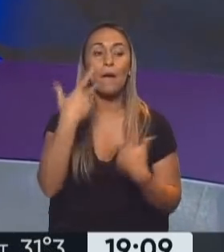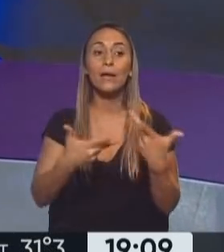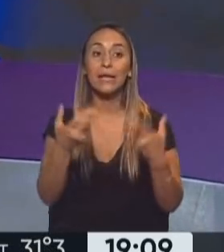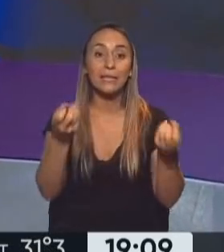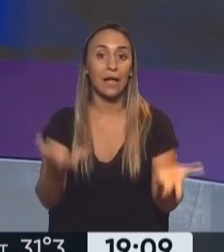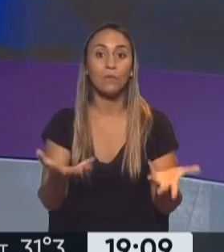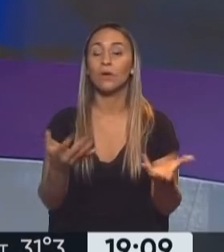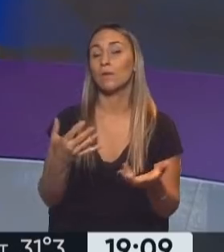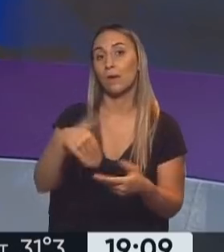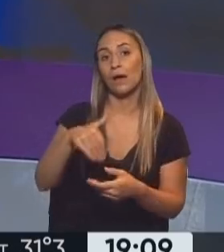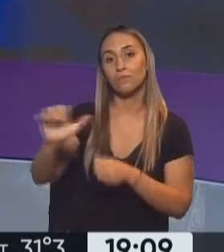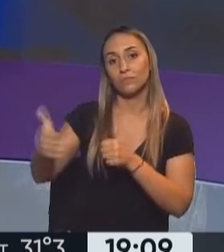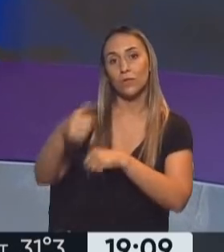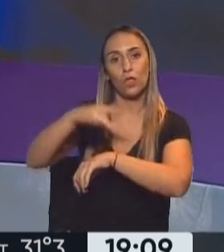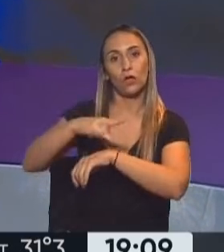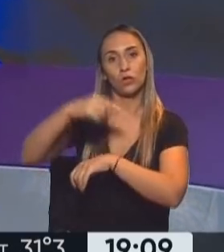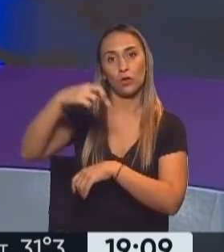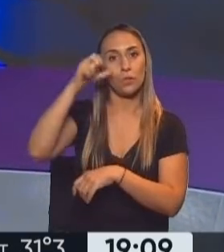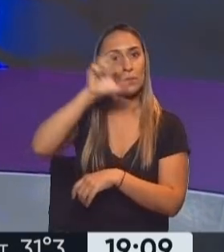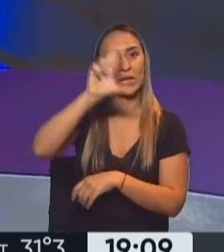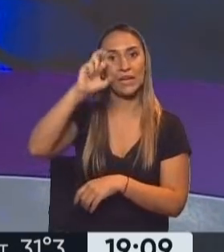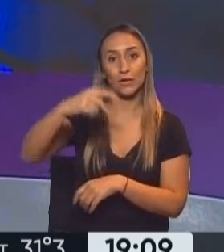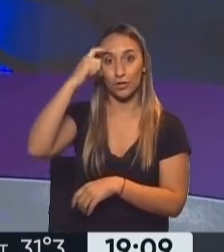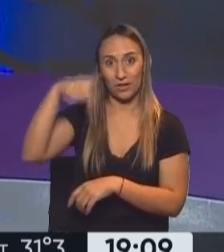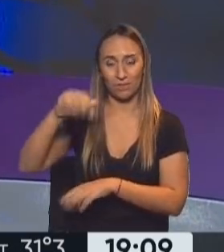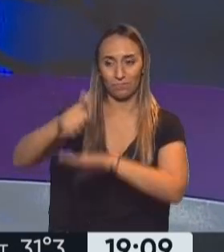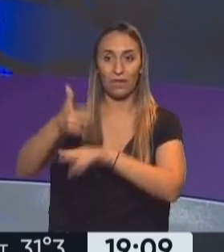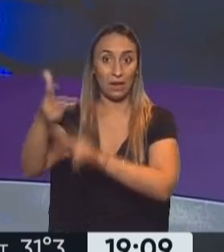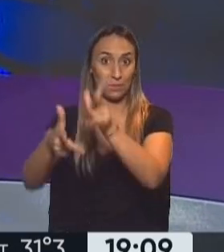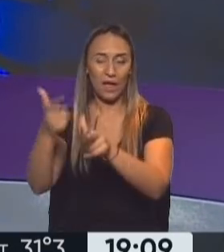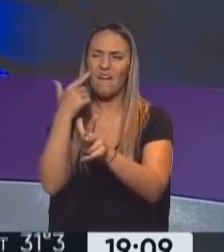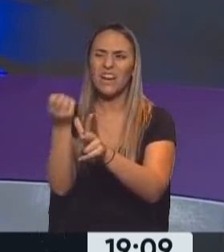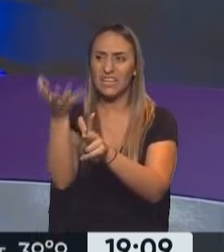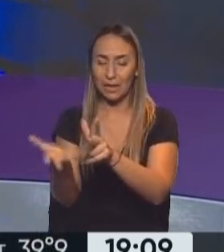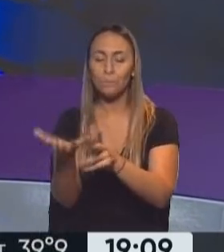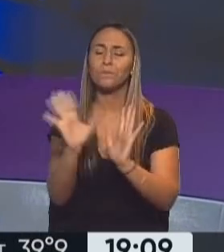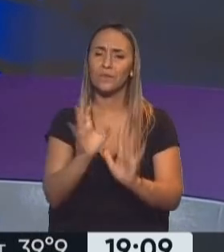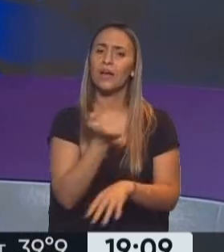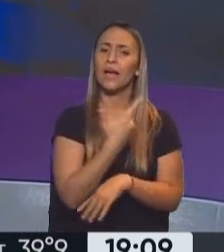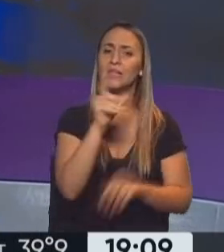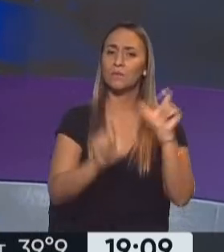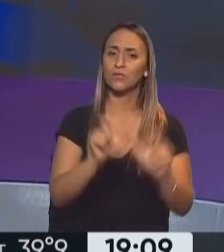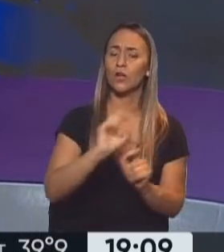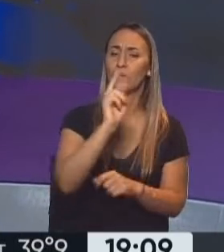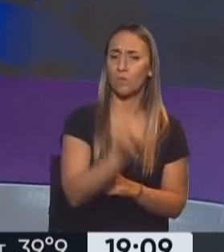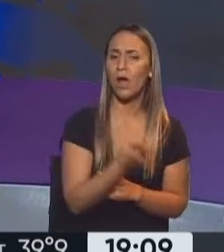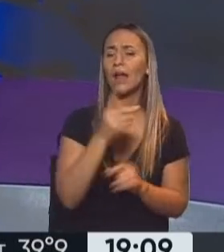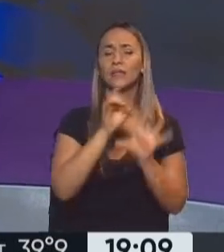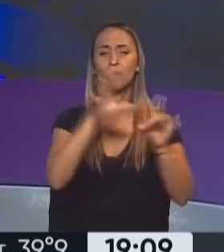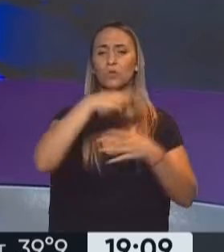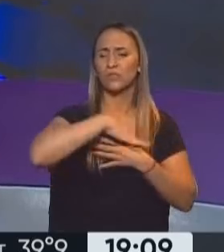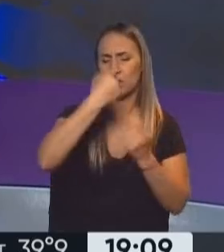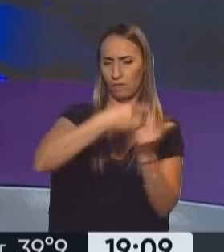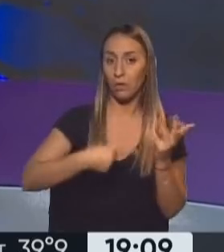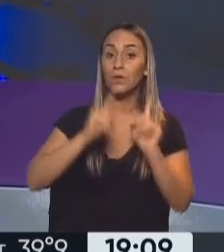porque vamos a hablar con el doctor Perrone en instantes. Como siempre, los totales en lo que refiere a fallecidos y a contagiados tenemos aquí en la placa, y los